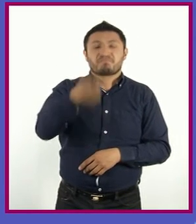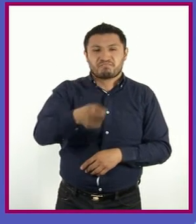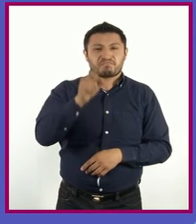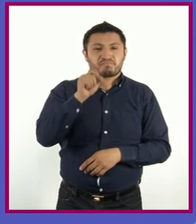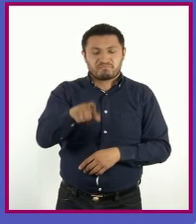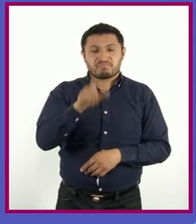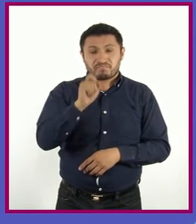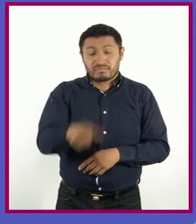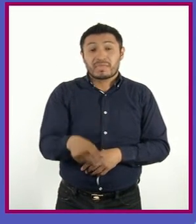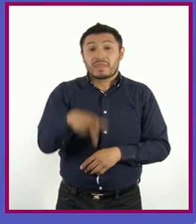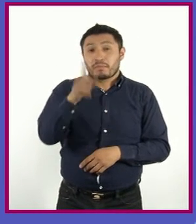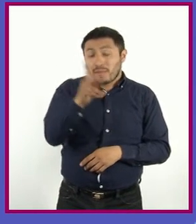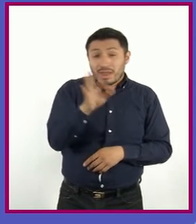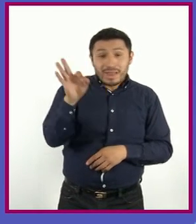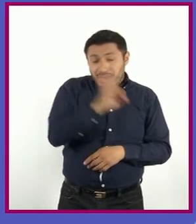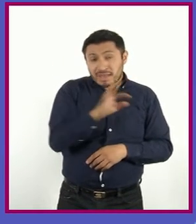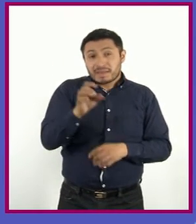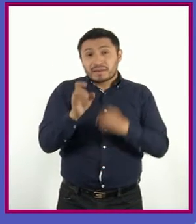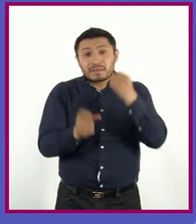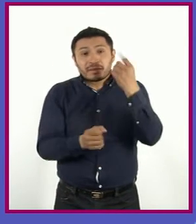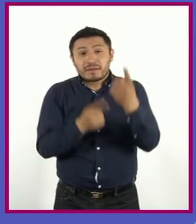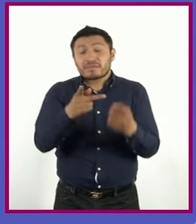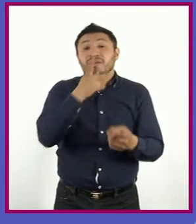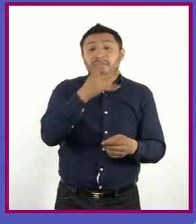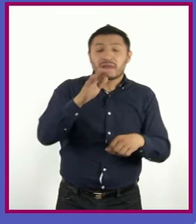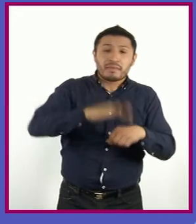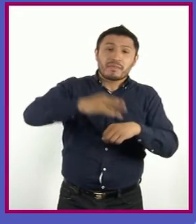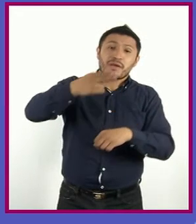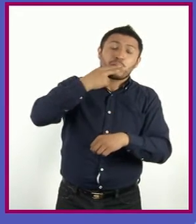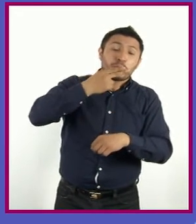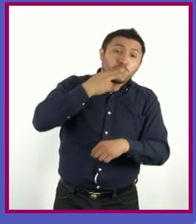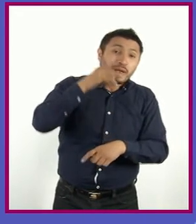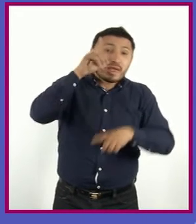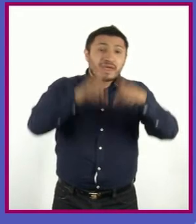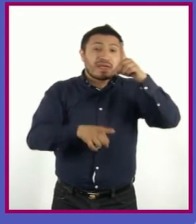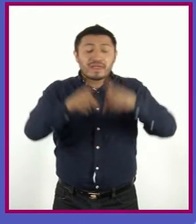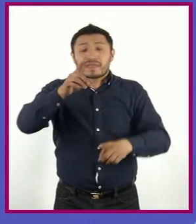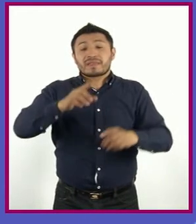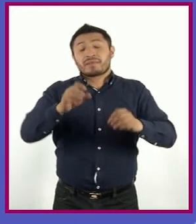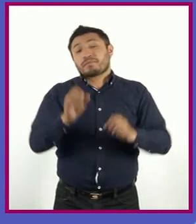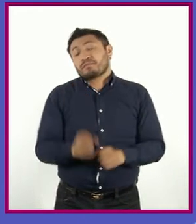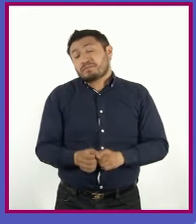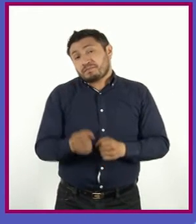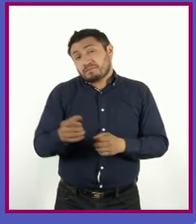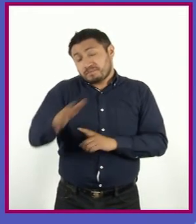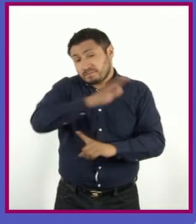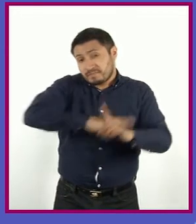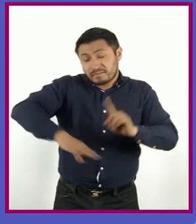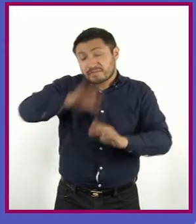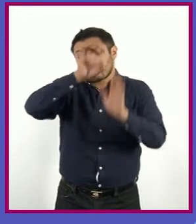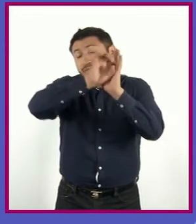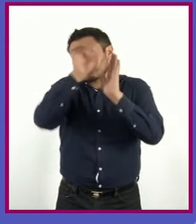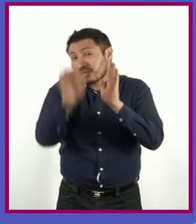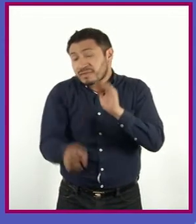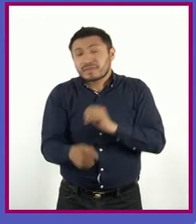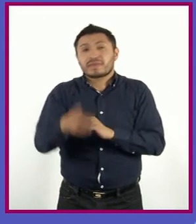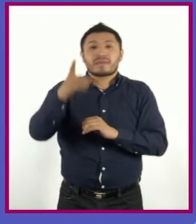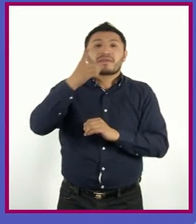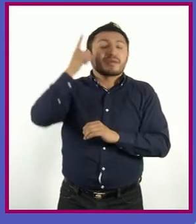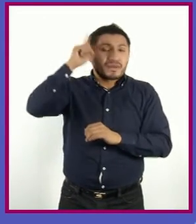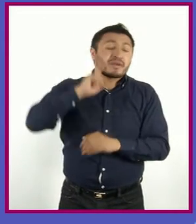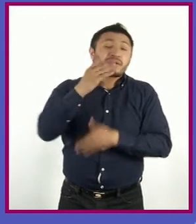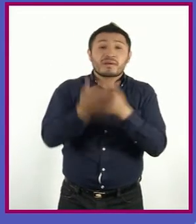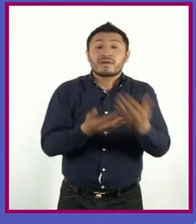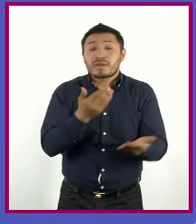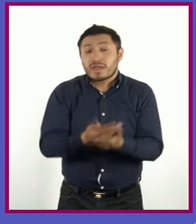Pero puede ocurrir que determinadas palabras sean más usadas en un tipo de expresión que en otro. Por ejemplo, dama,